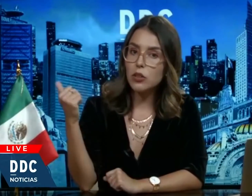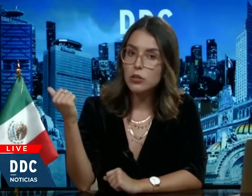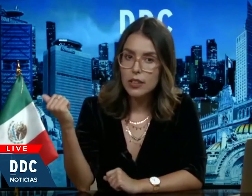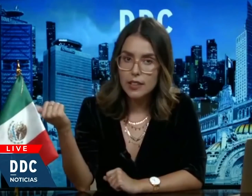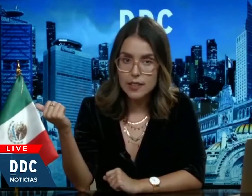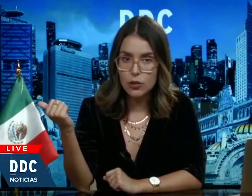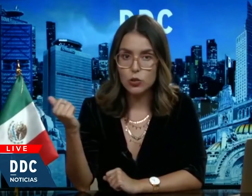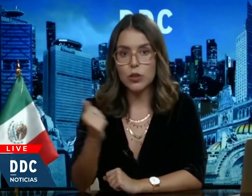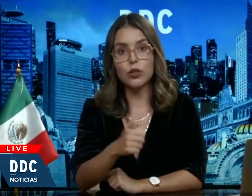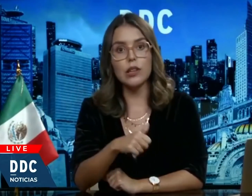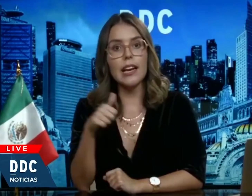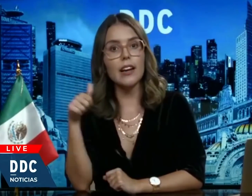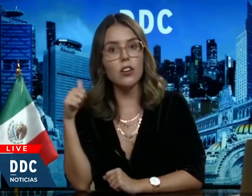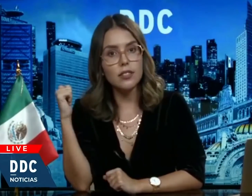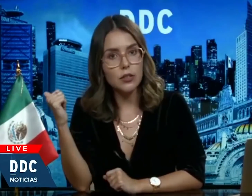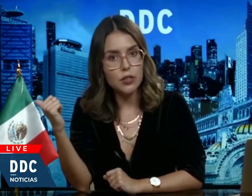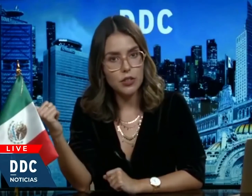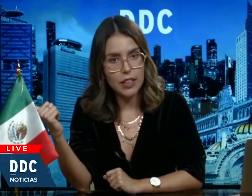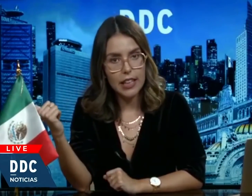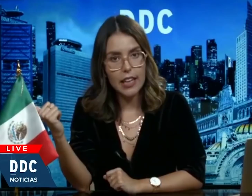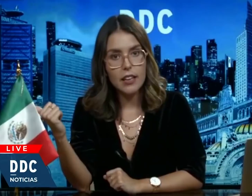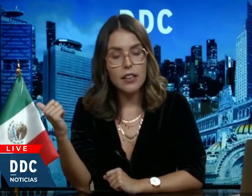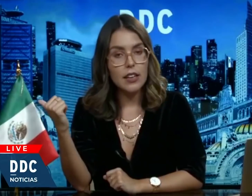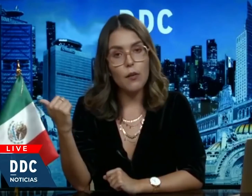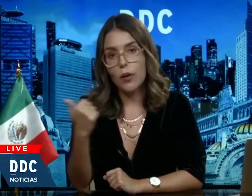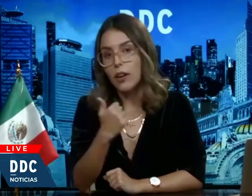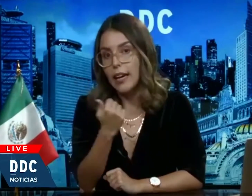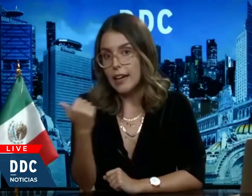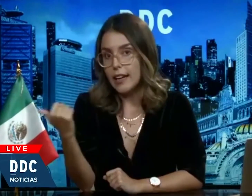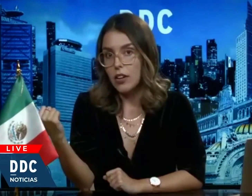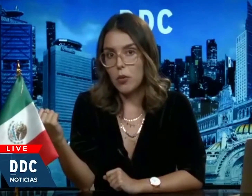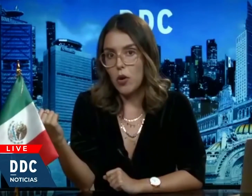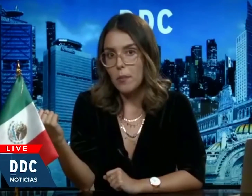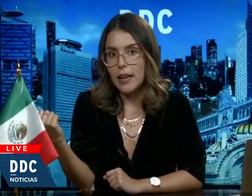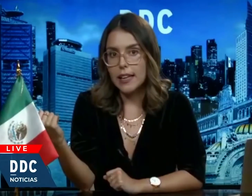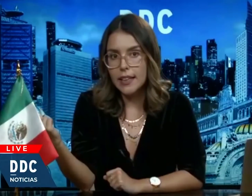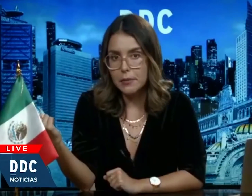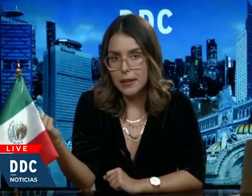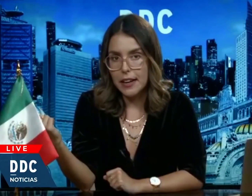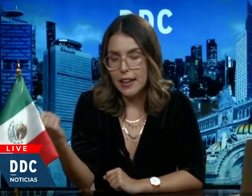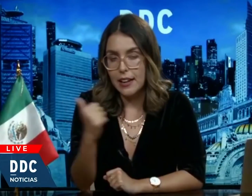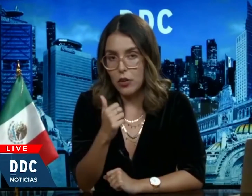los cargos en Estados Unidos en la corte neoyorquina y luego que él quede